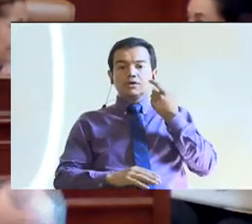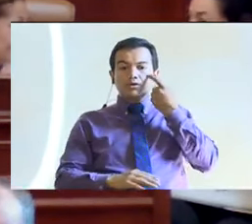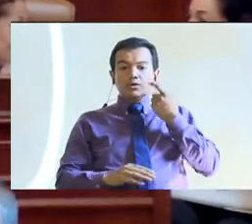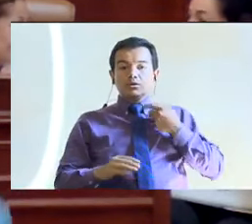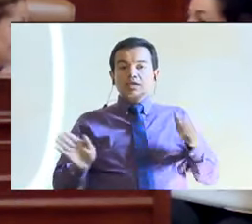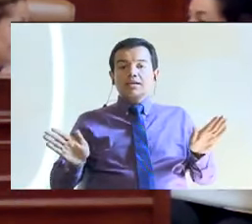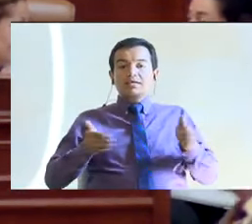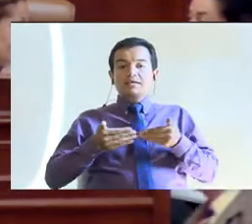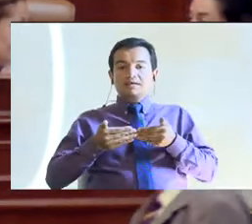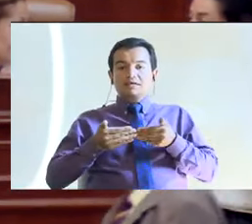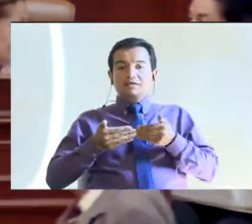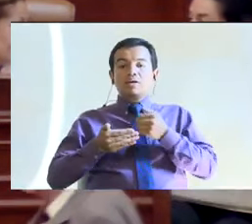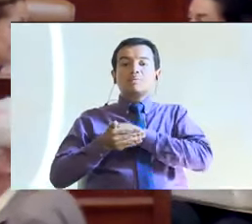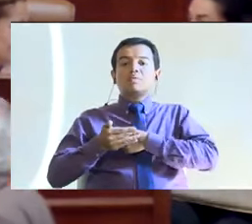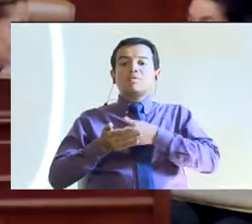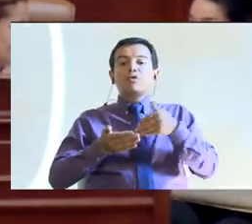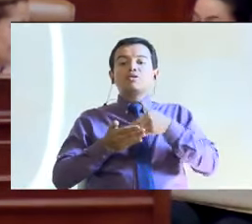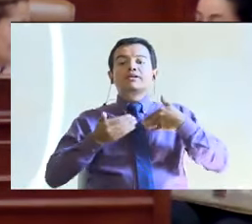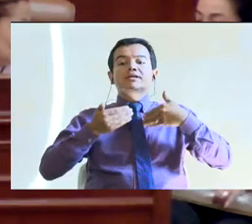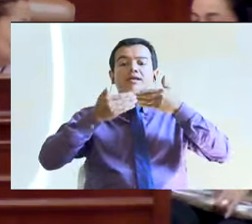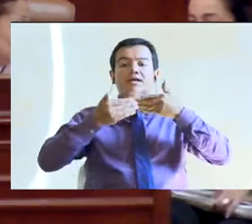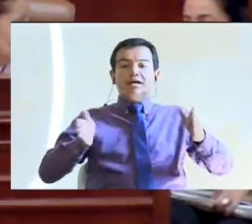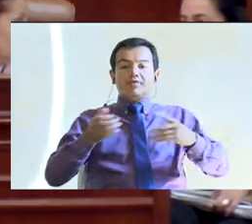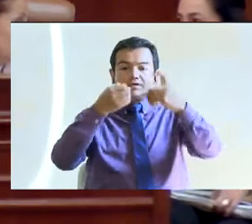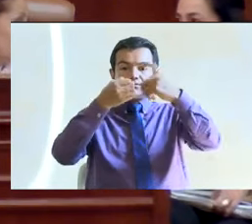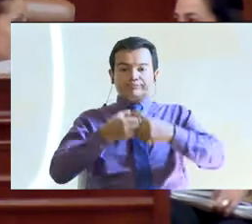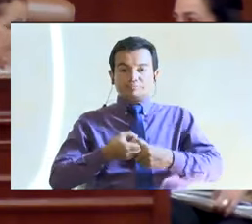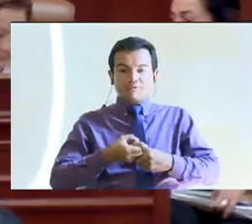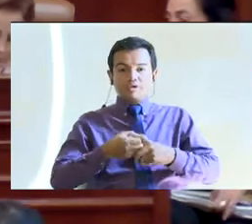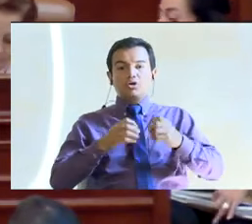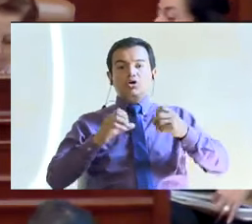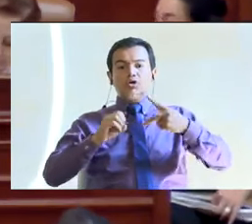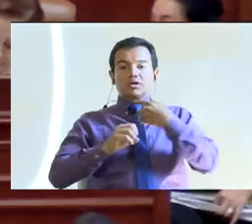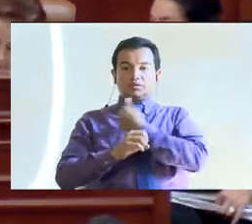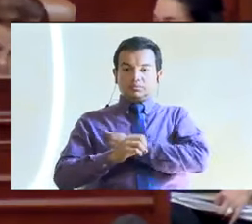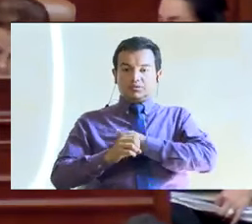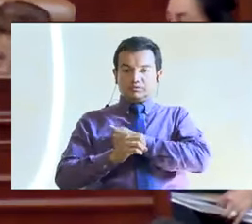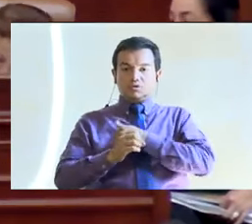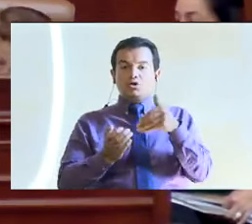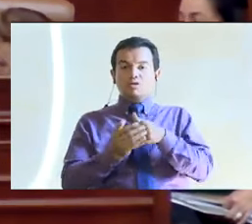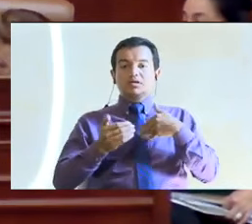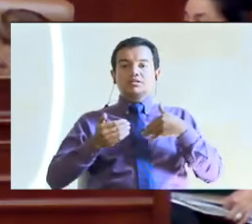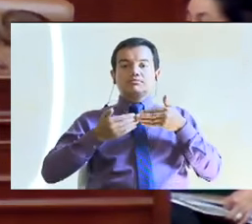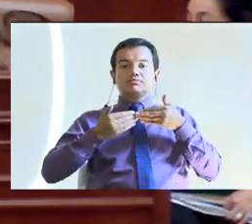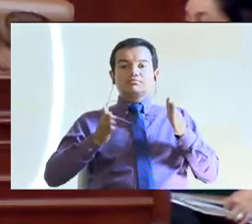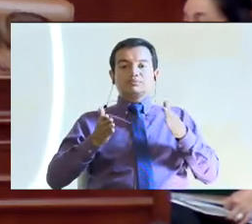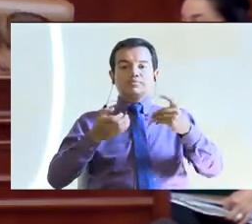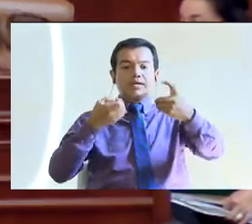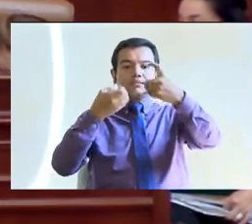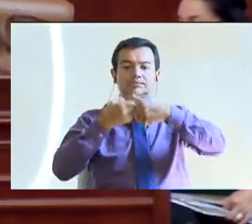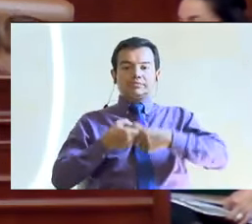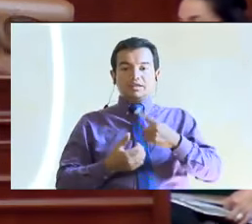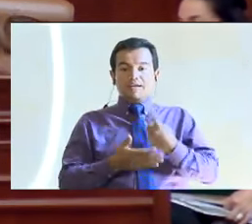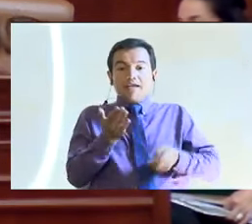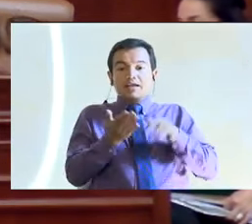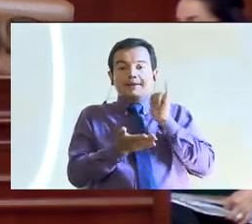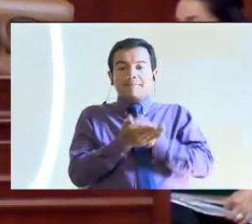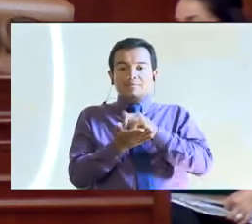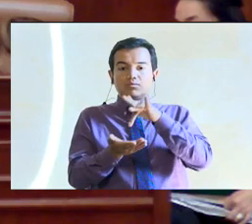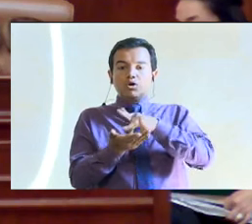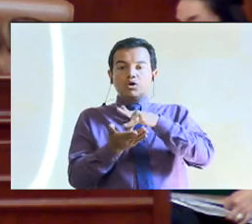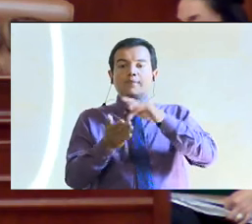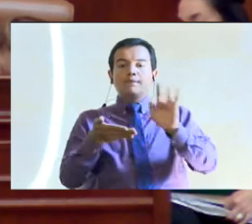cerrado abra el registro señor secretario señores de cabina habilitar el sistema para que puedan votar señores